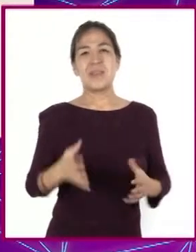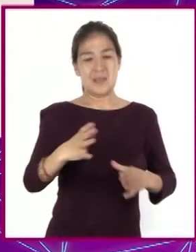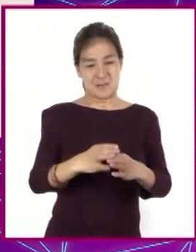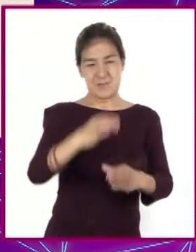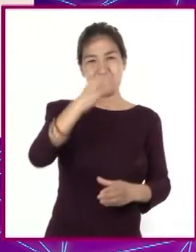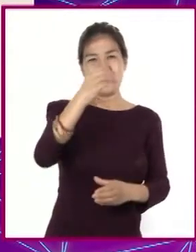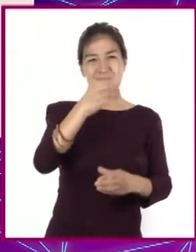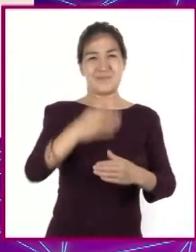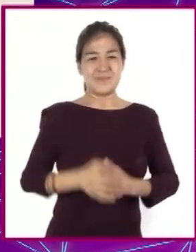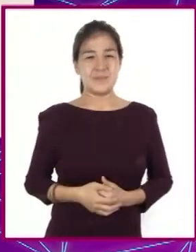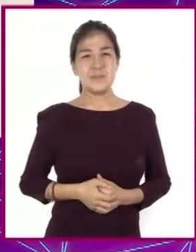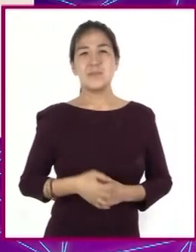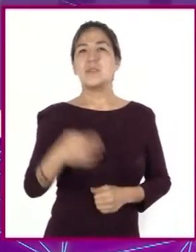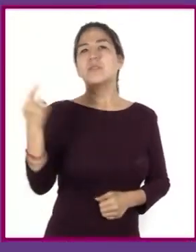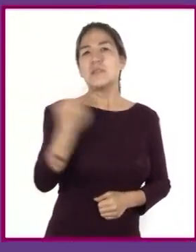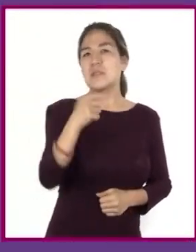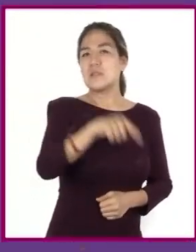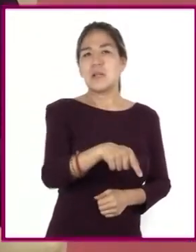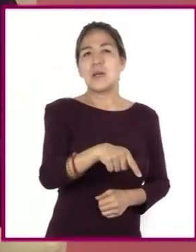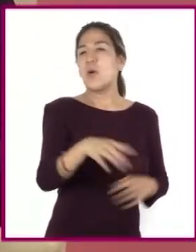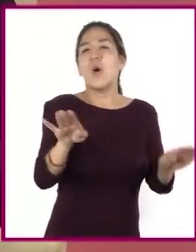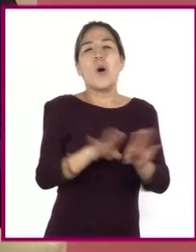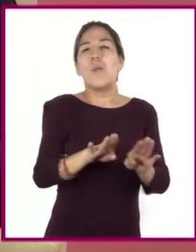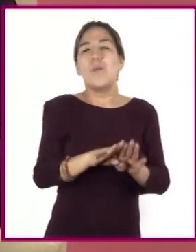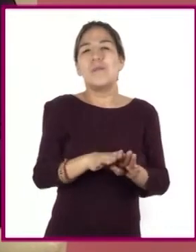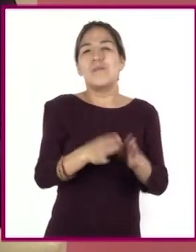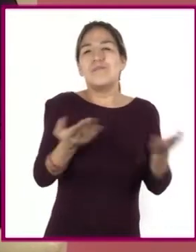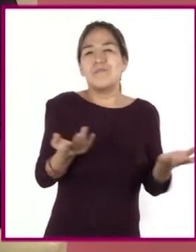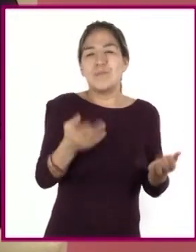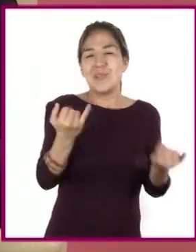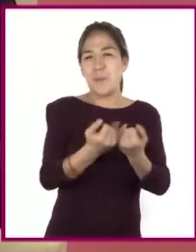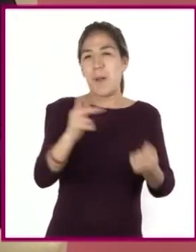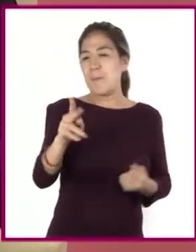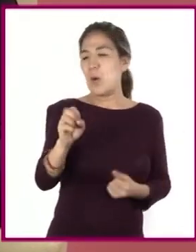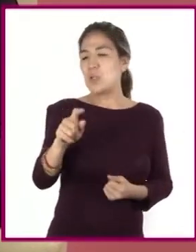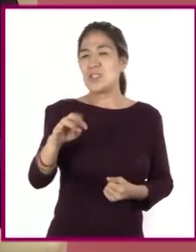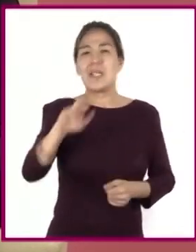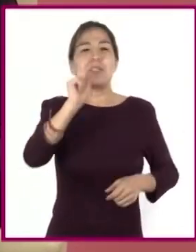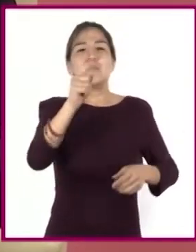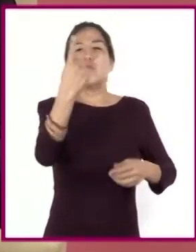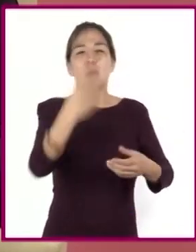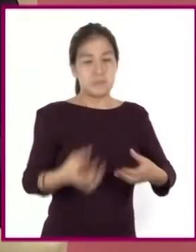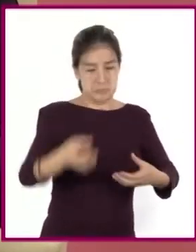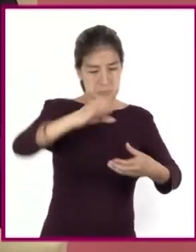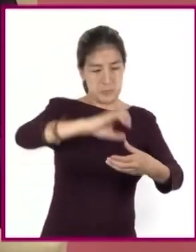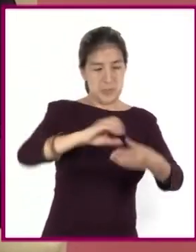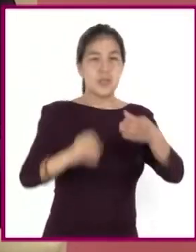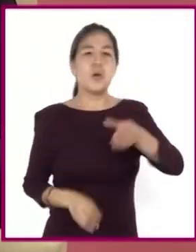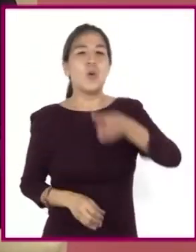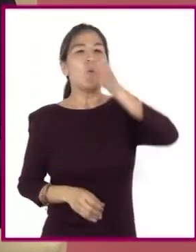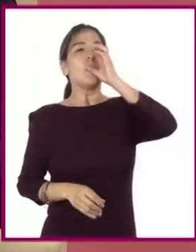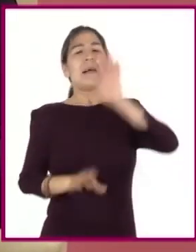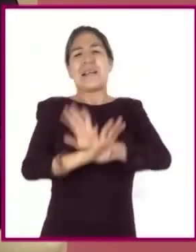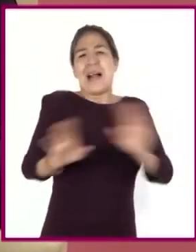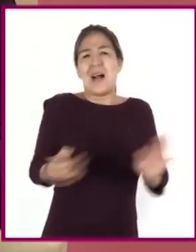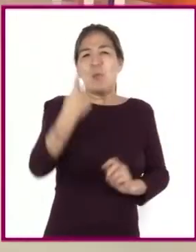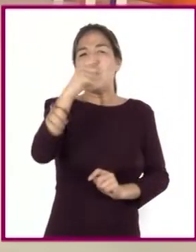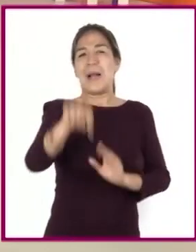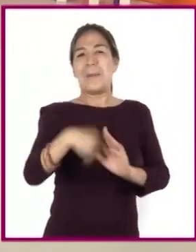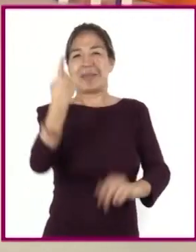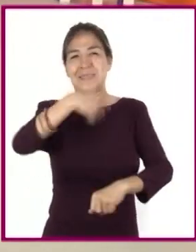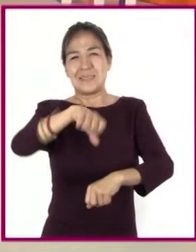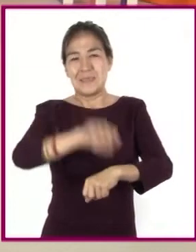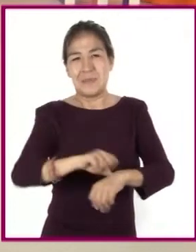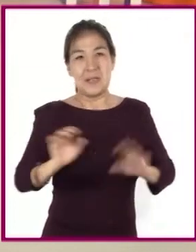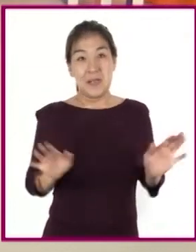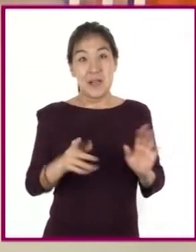botellas, debería ser parte de un postre. A lo mejor puede tomar uno un vasito de refresco como parte de un postre una vez a la semana, pero no debe